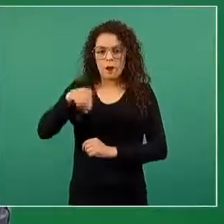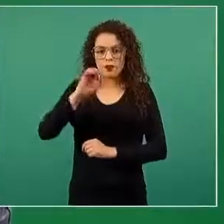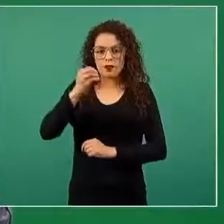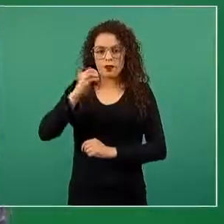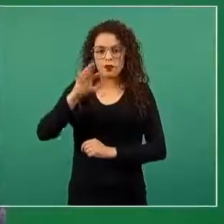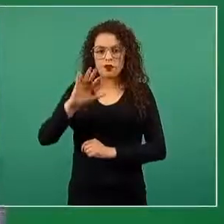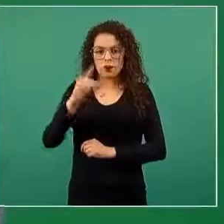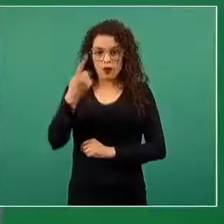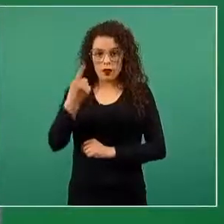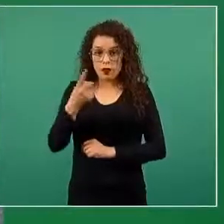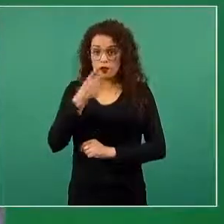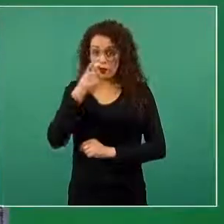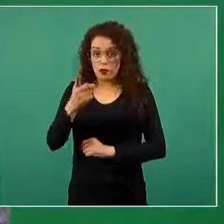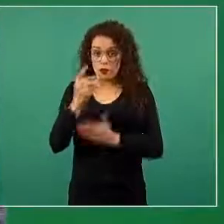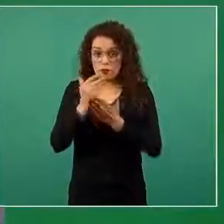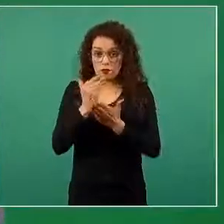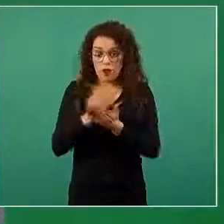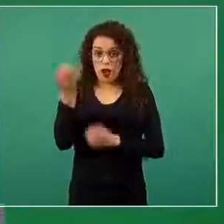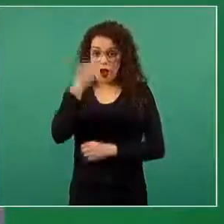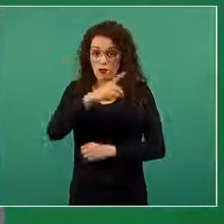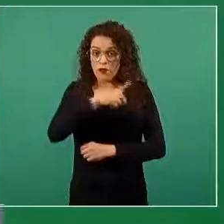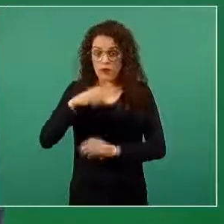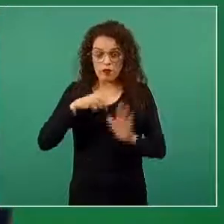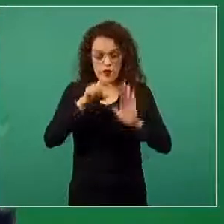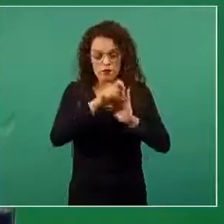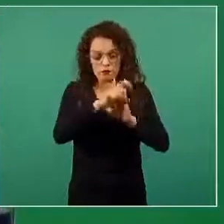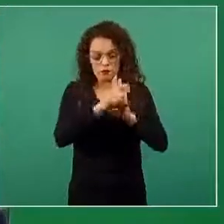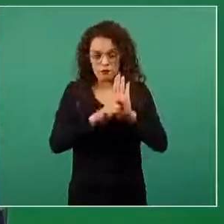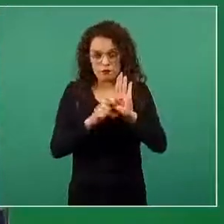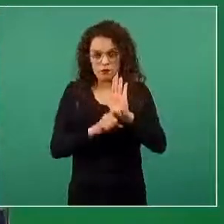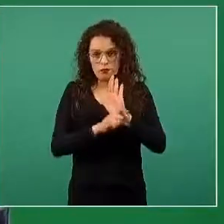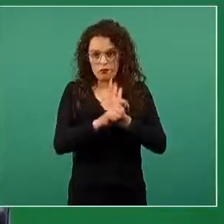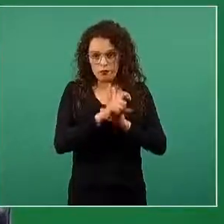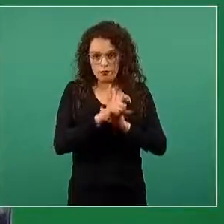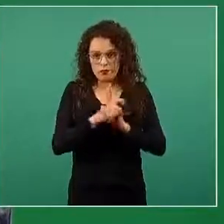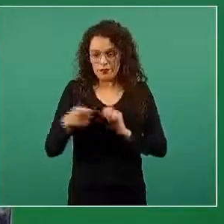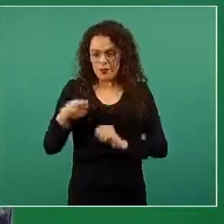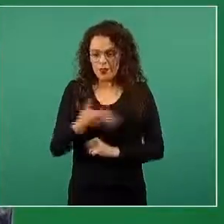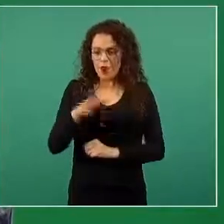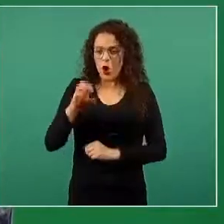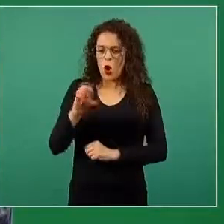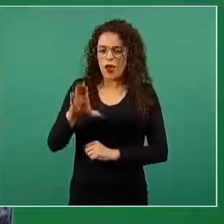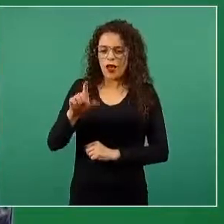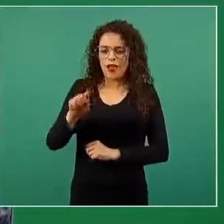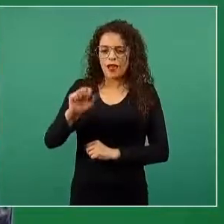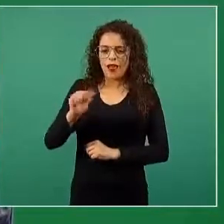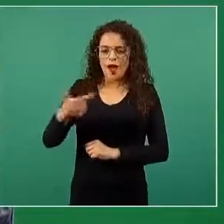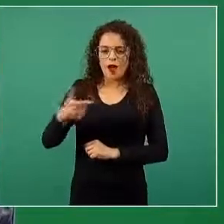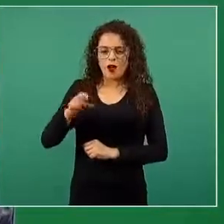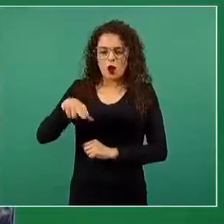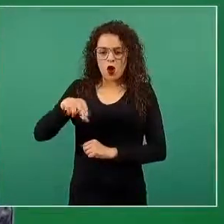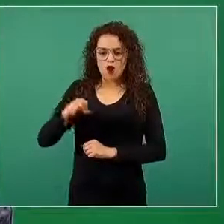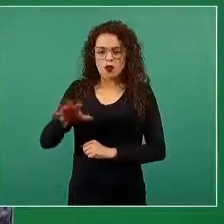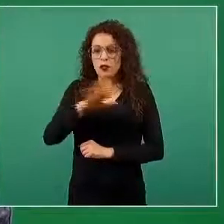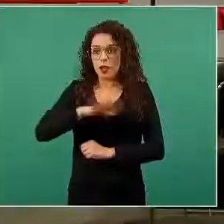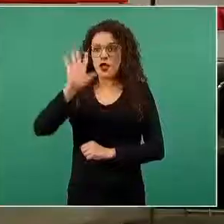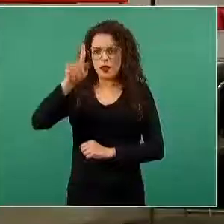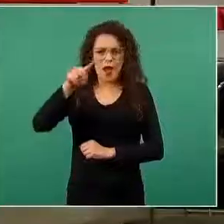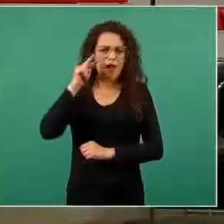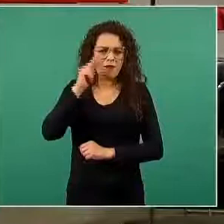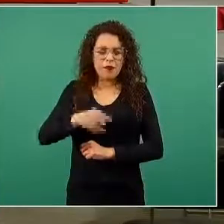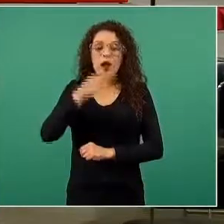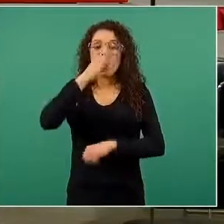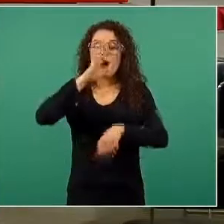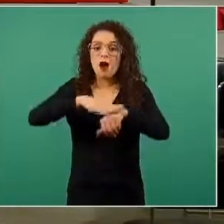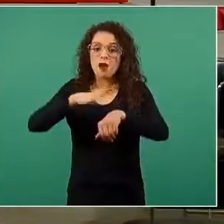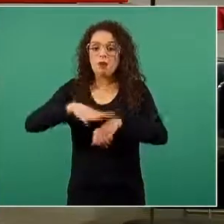051, que establece los etiquetados, los famosos octágonos que espero todo el mundo ya haya visto, que alertan sobre